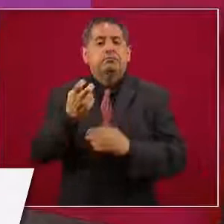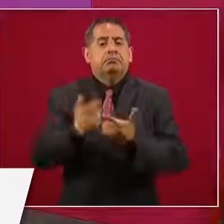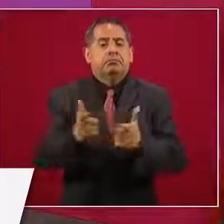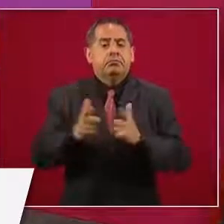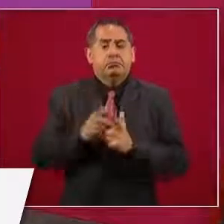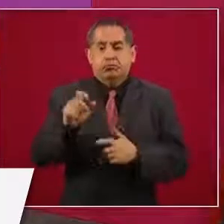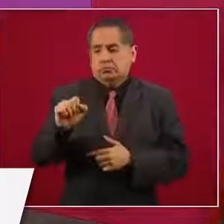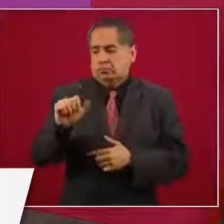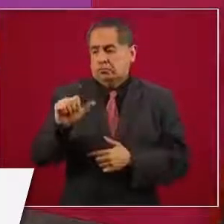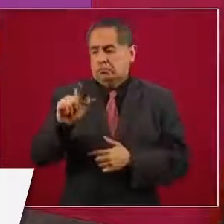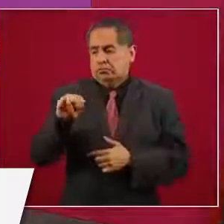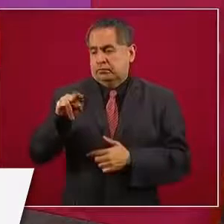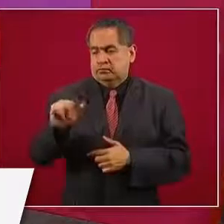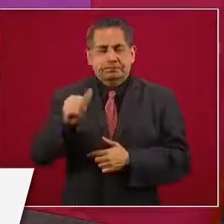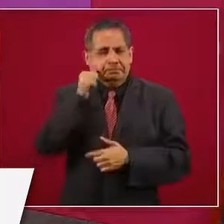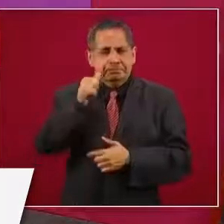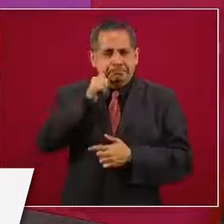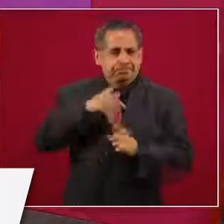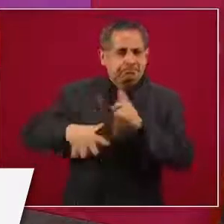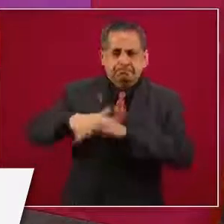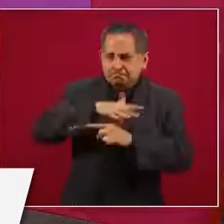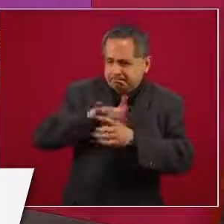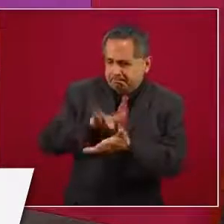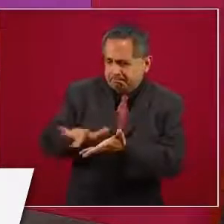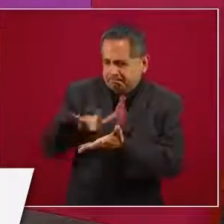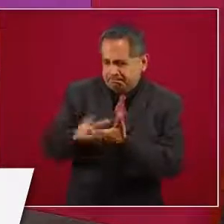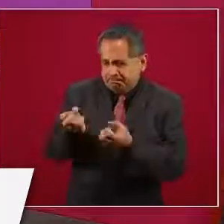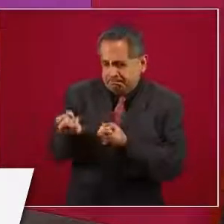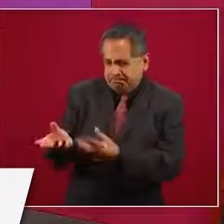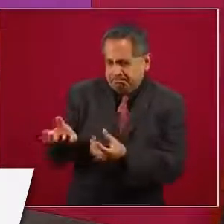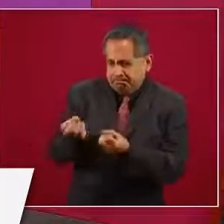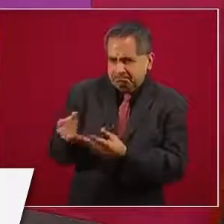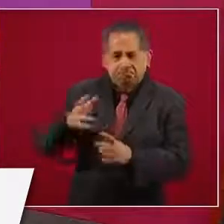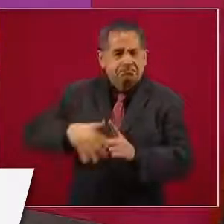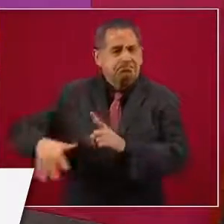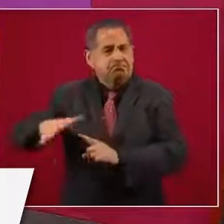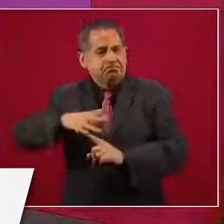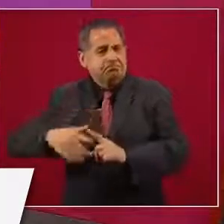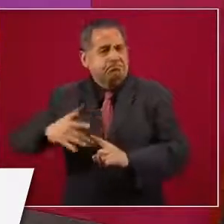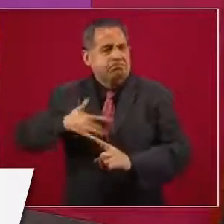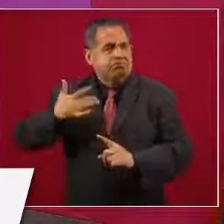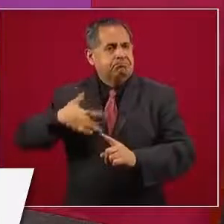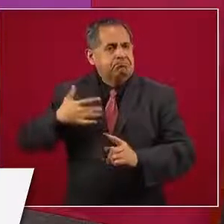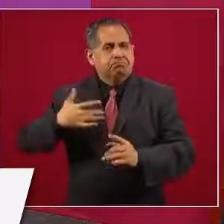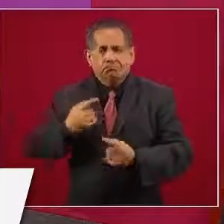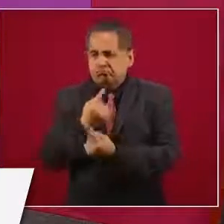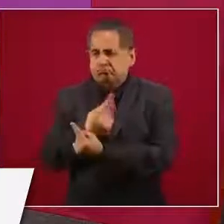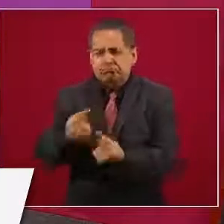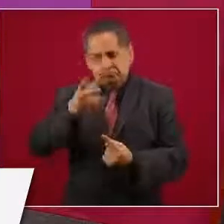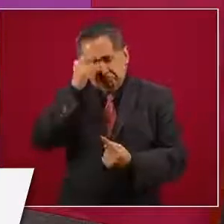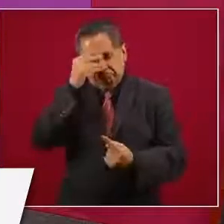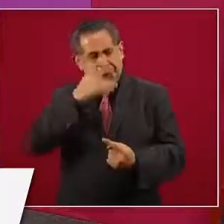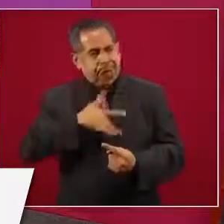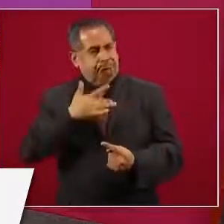siempre impulsamos entornos para que estos valores se fomenten entre los pequeños.